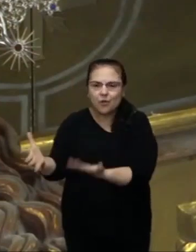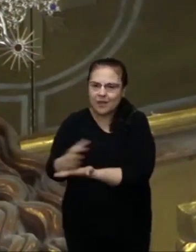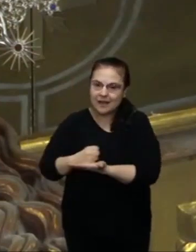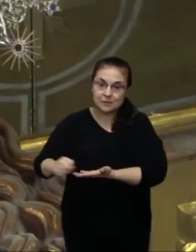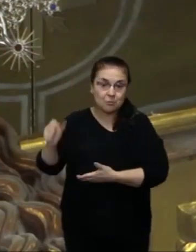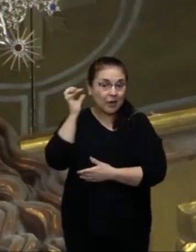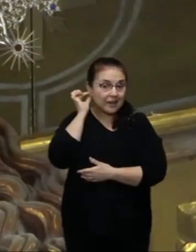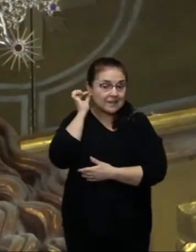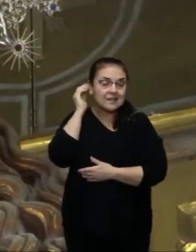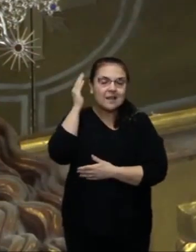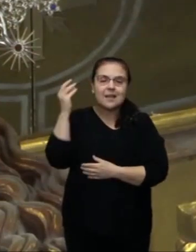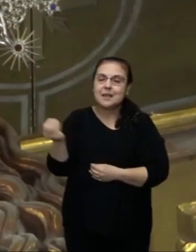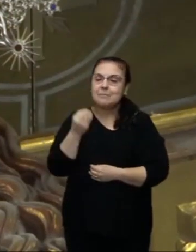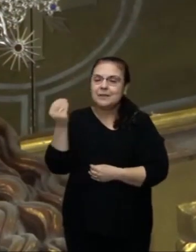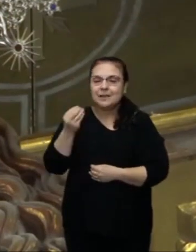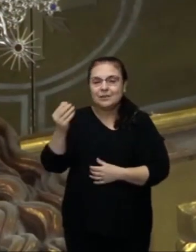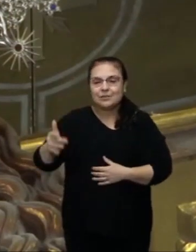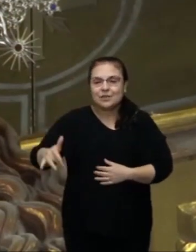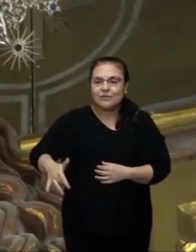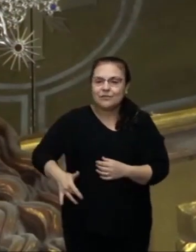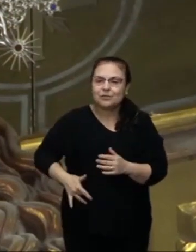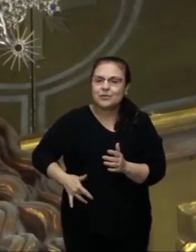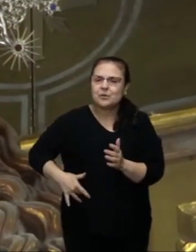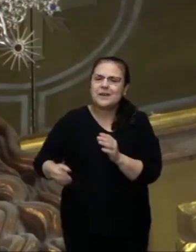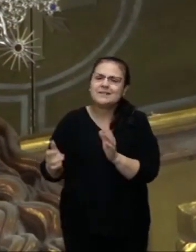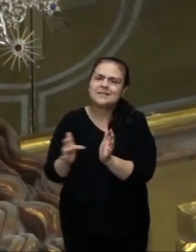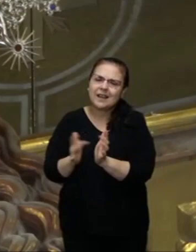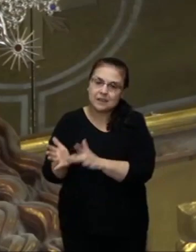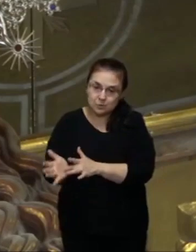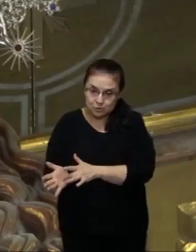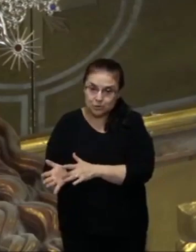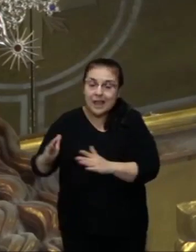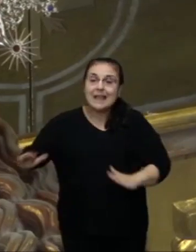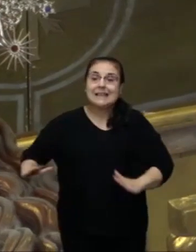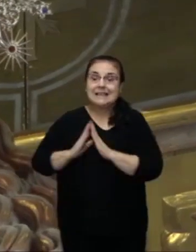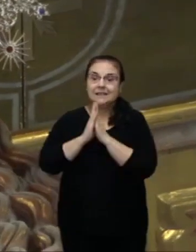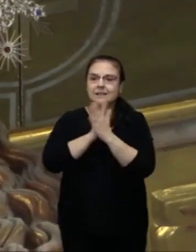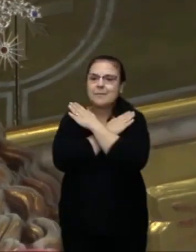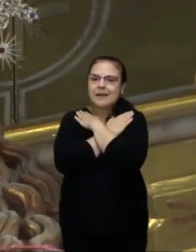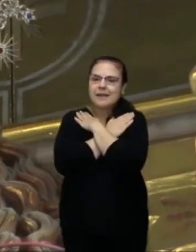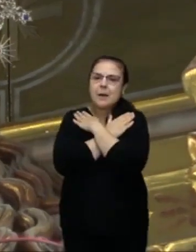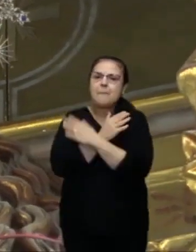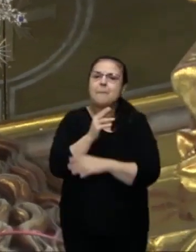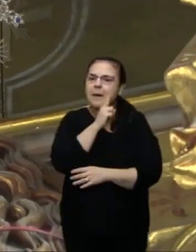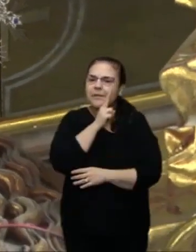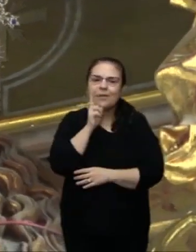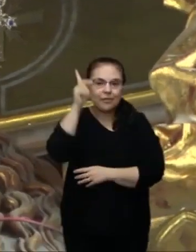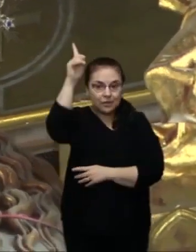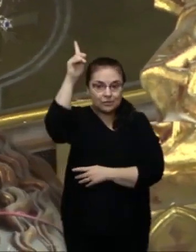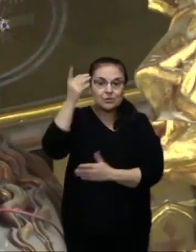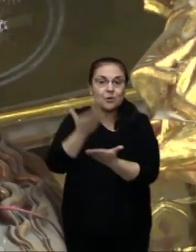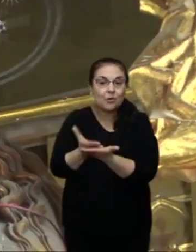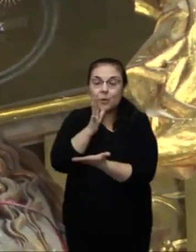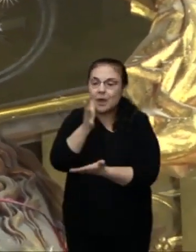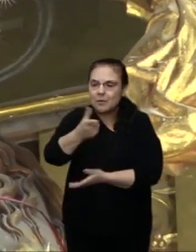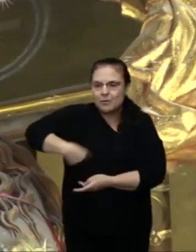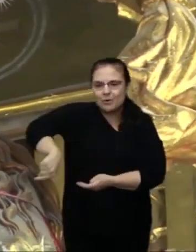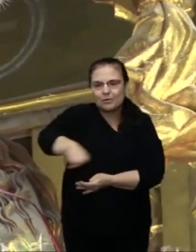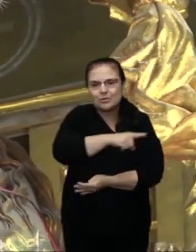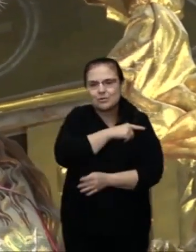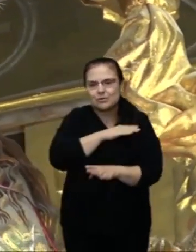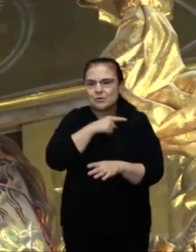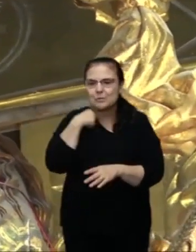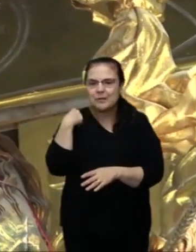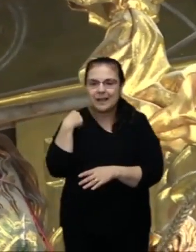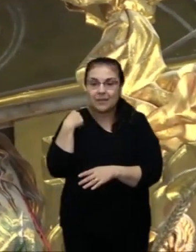entre todas las mujeres, y bendito es el fruto de tu vientre, Jesús. Santa María, Madre de Dios, ruega